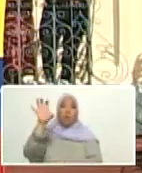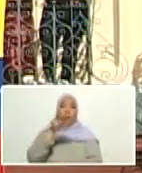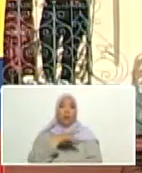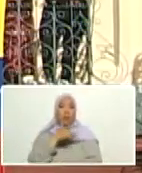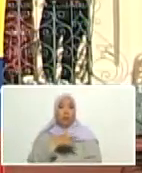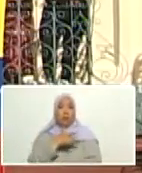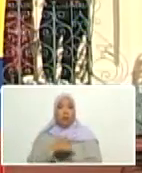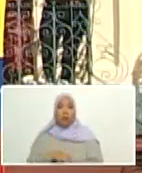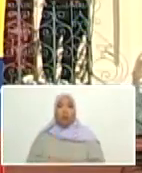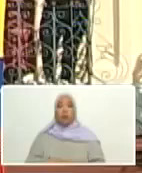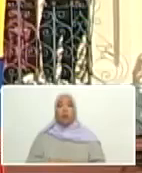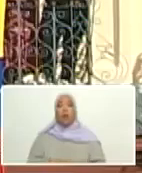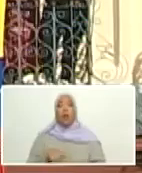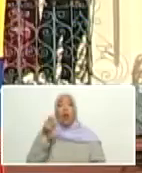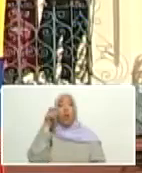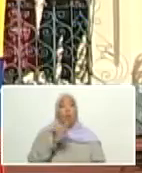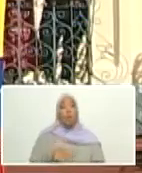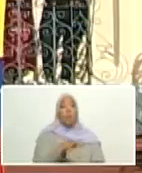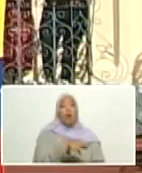los pueblos indígenas.